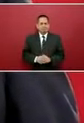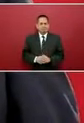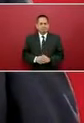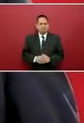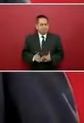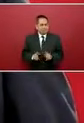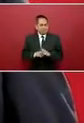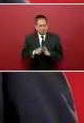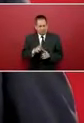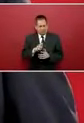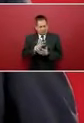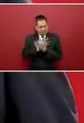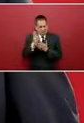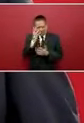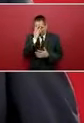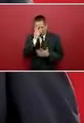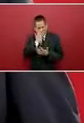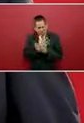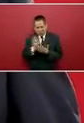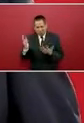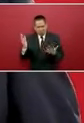era un descaro.